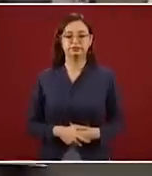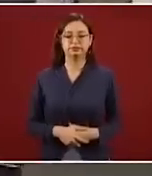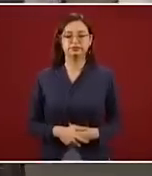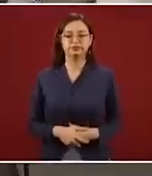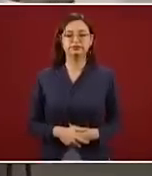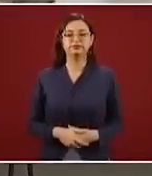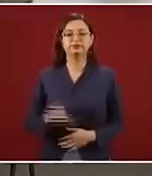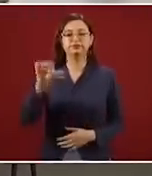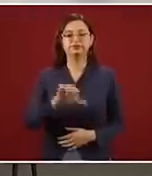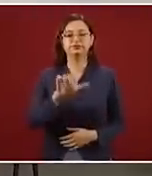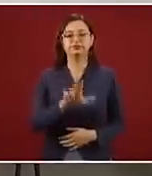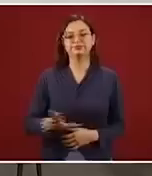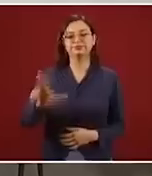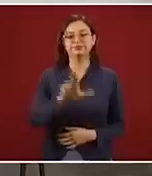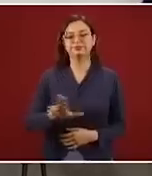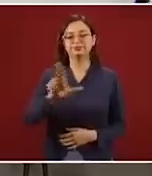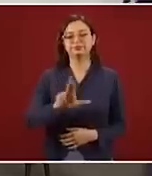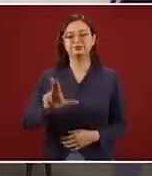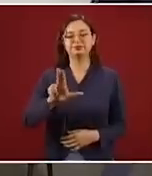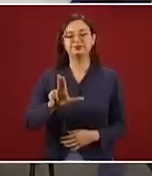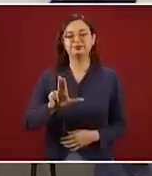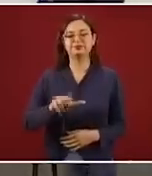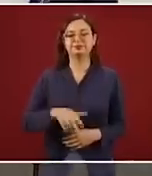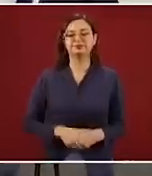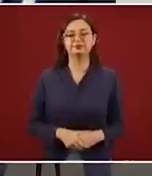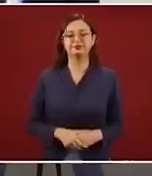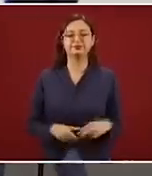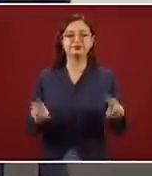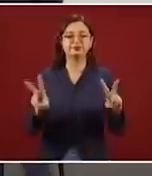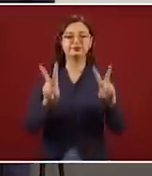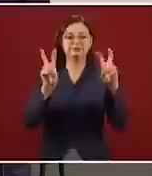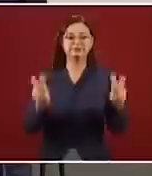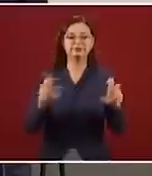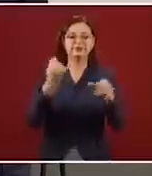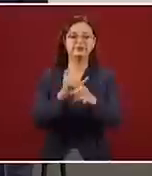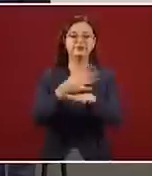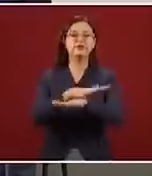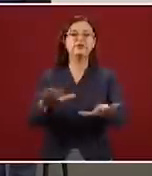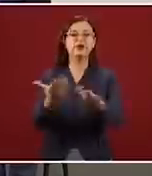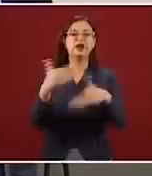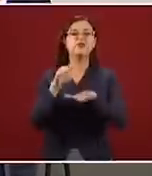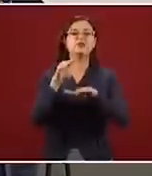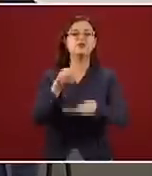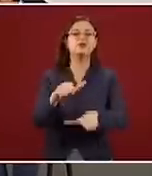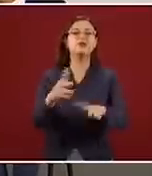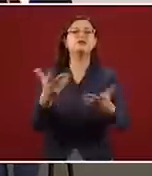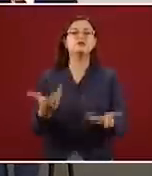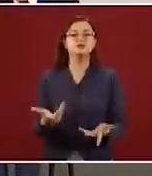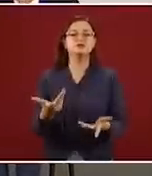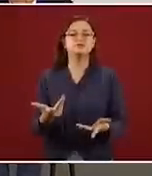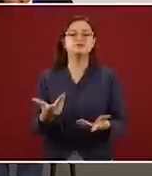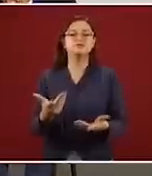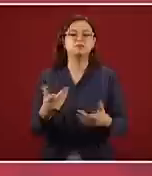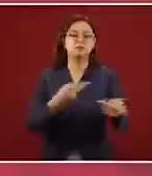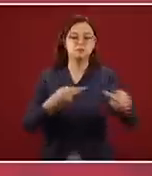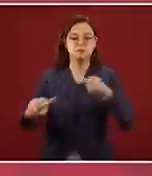Hoy es martes y corresponde informar sobre el avance